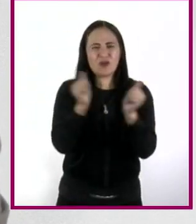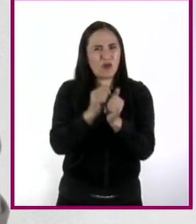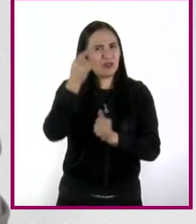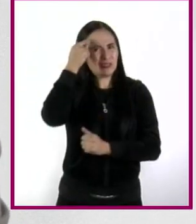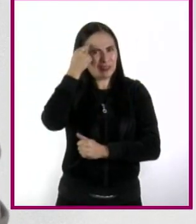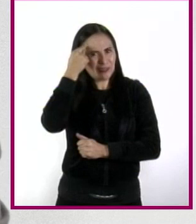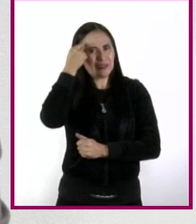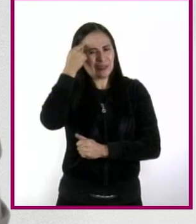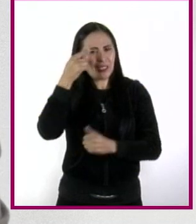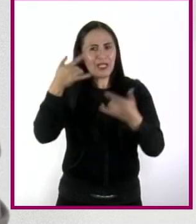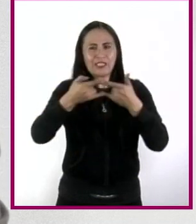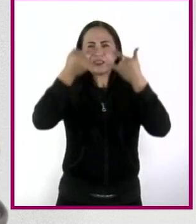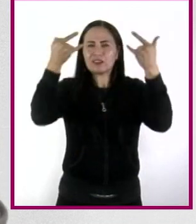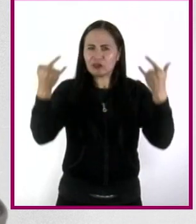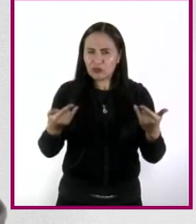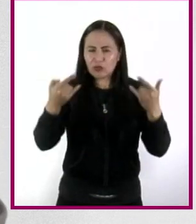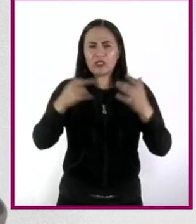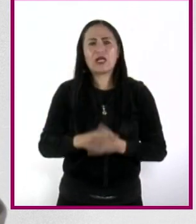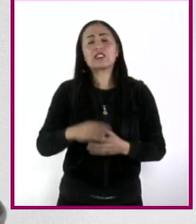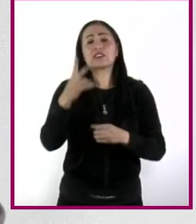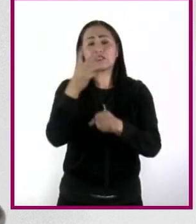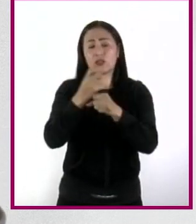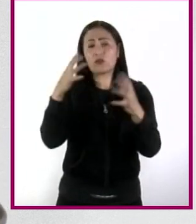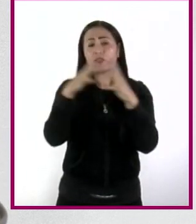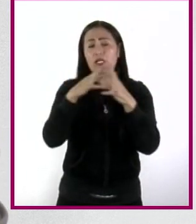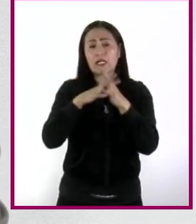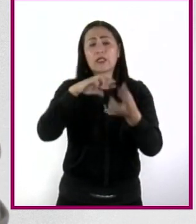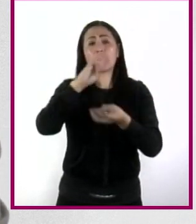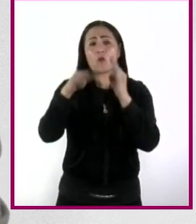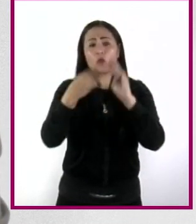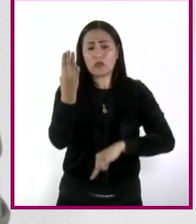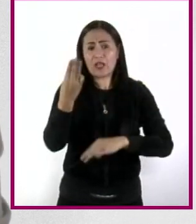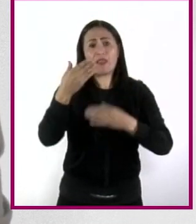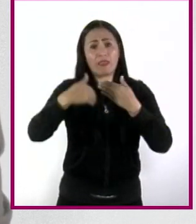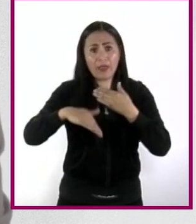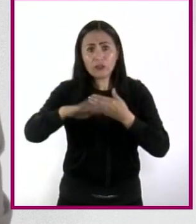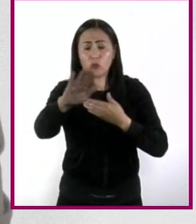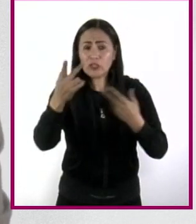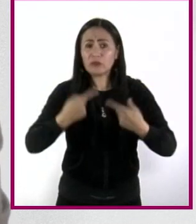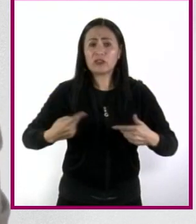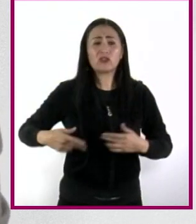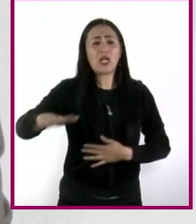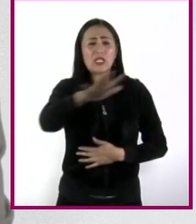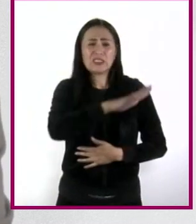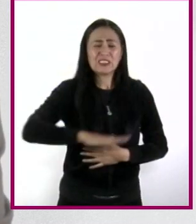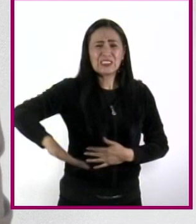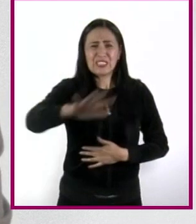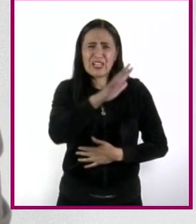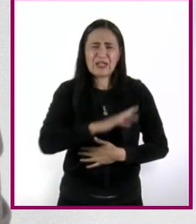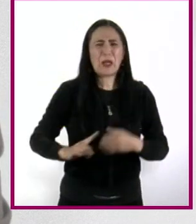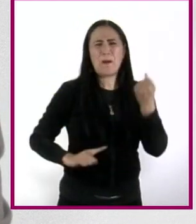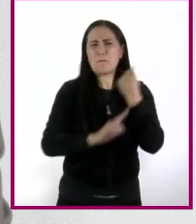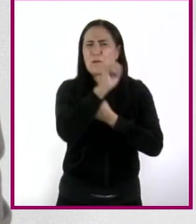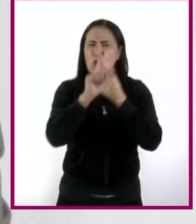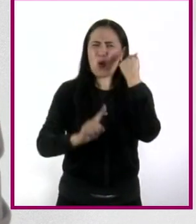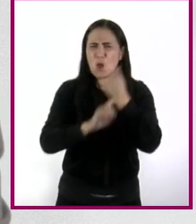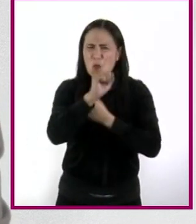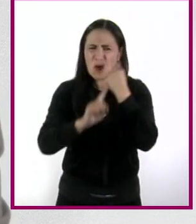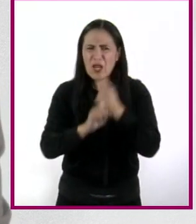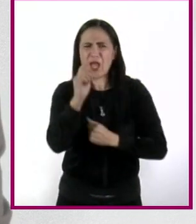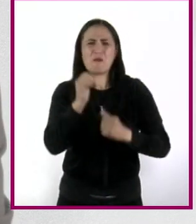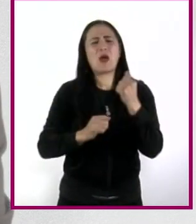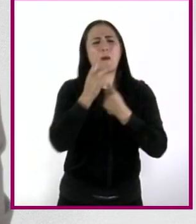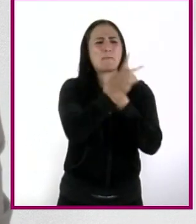les contaremos cómo es que luego de la Segunda Guerra Mundial, la humanidad siguió inmersa en un periodo de tensión enmarcada por la lucha de poder de